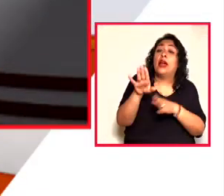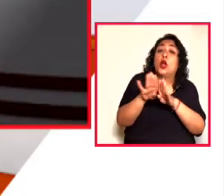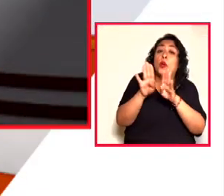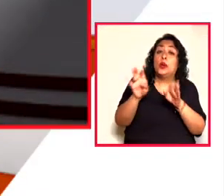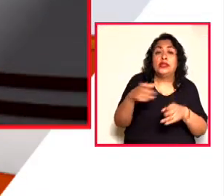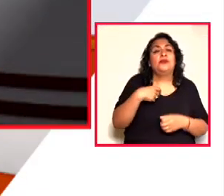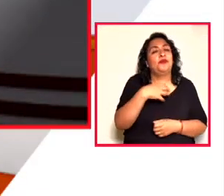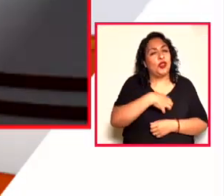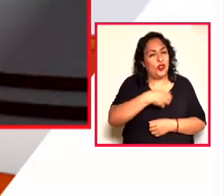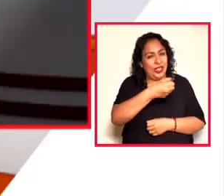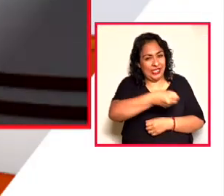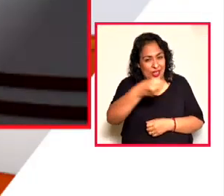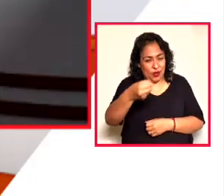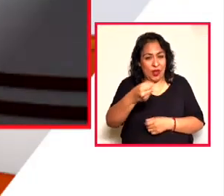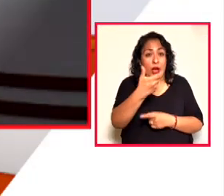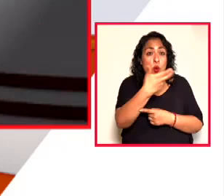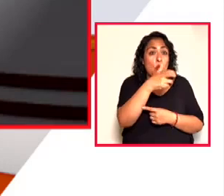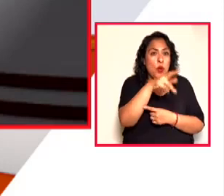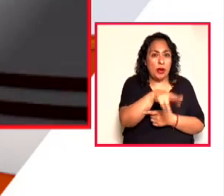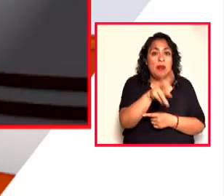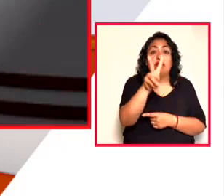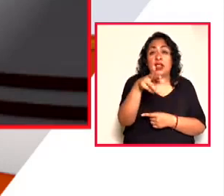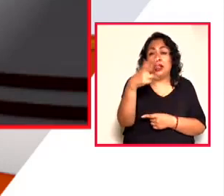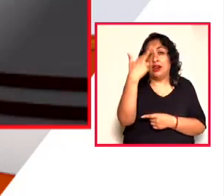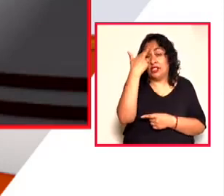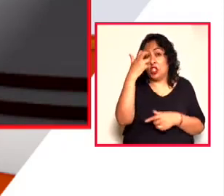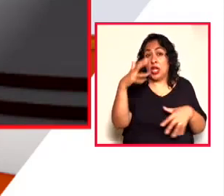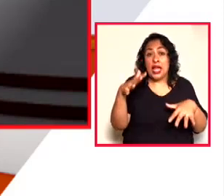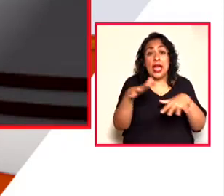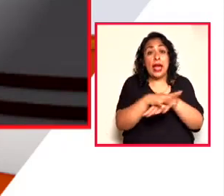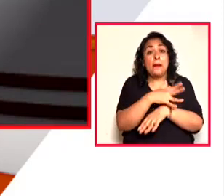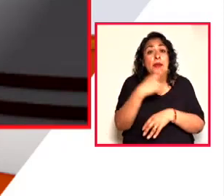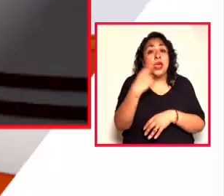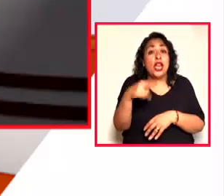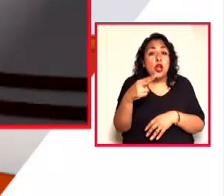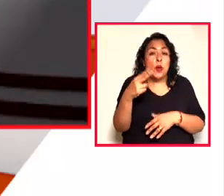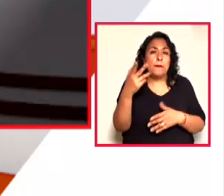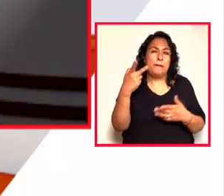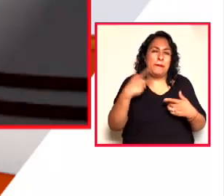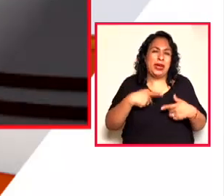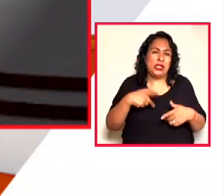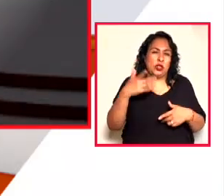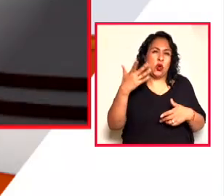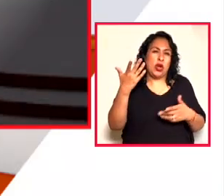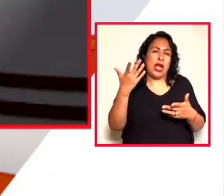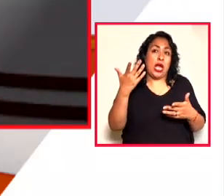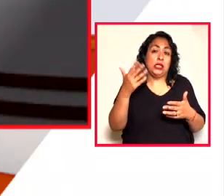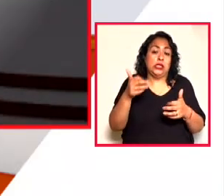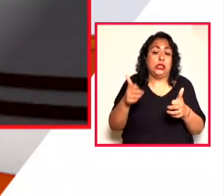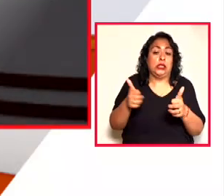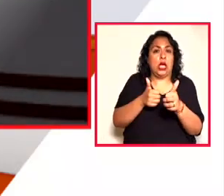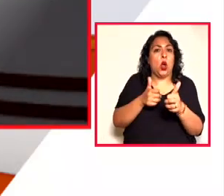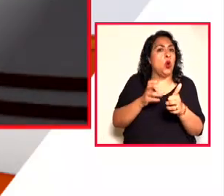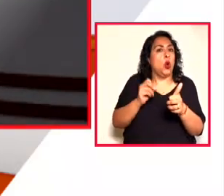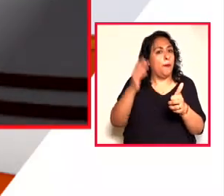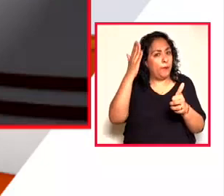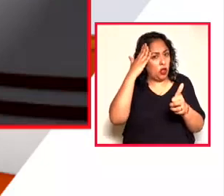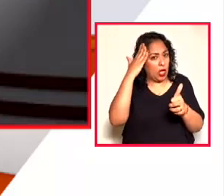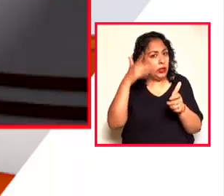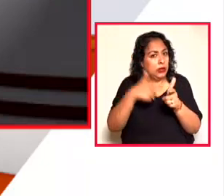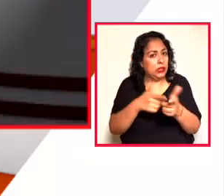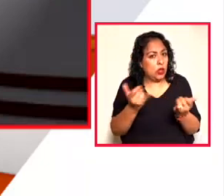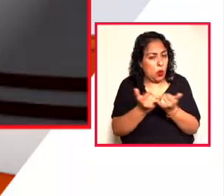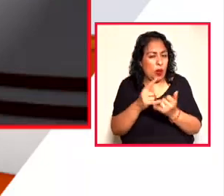contento de saludarlo, estimado Weyman. En efecto, cambian los nombres de los antagonistas, más no de los protagonistas. Vamos a platicar esto